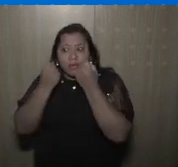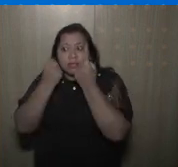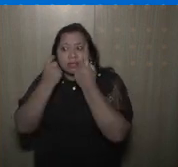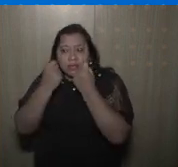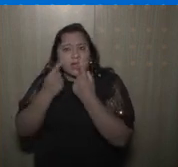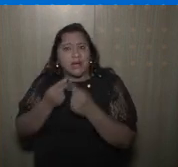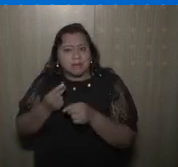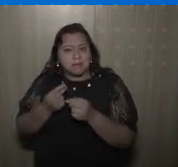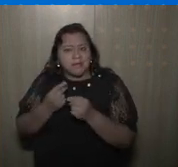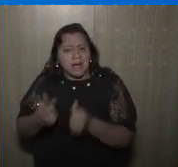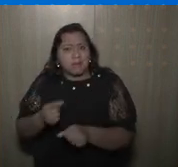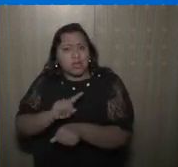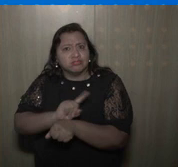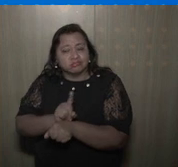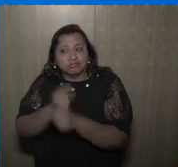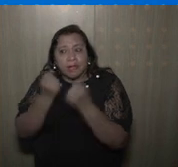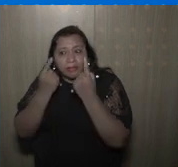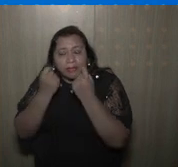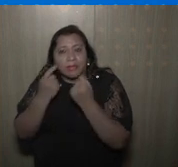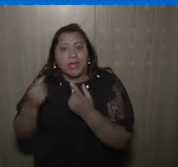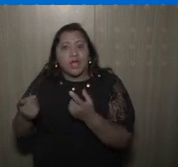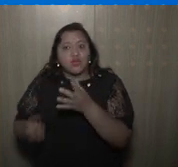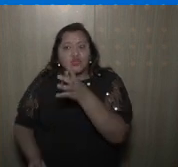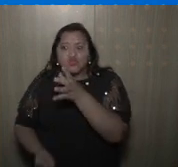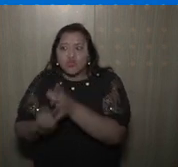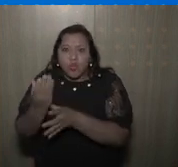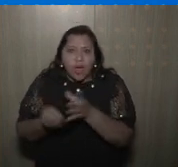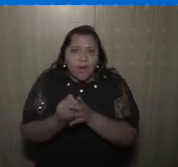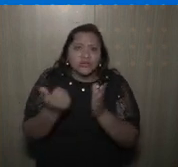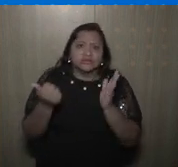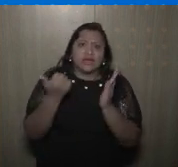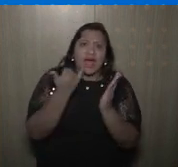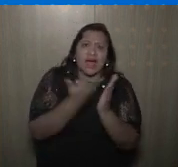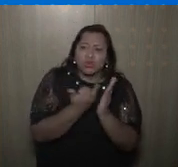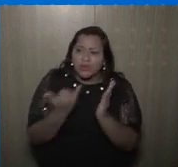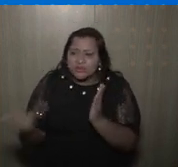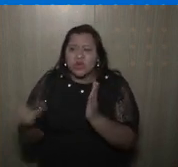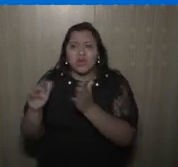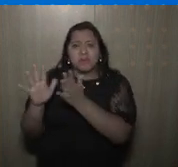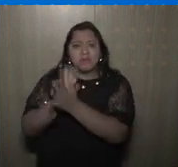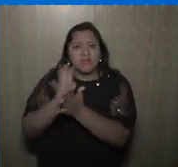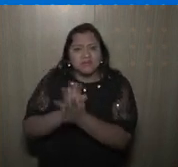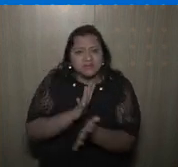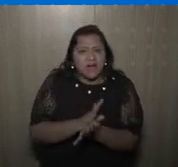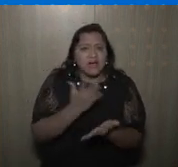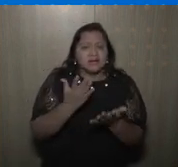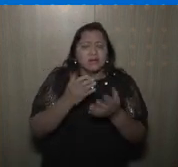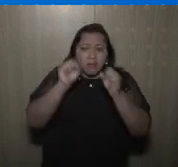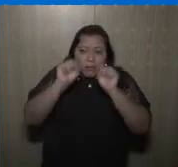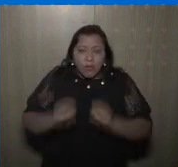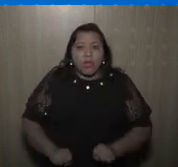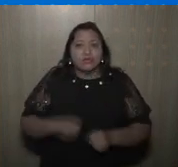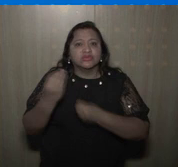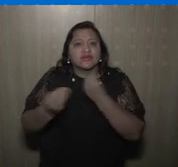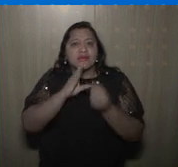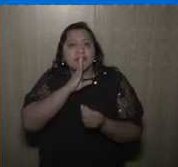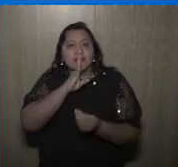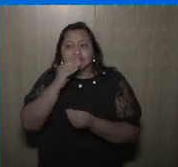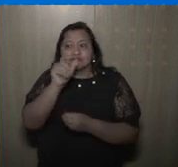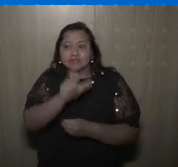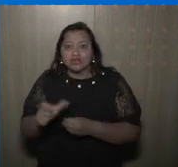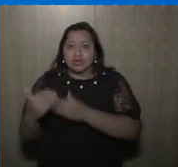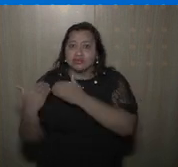tiempo. Genera marcadas novedades como actualizaciones o mensajes y nos permitirá a quienes lo utilicemos ser